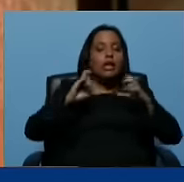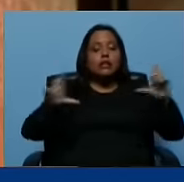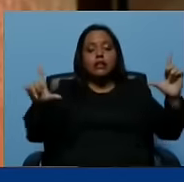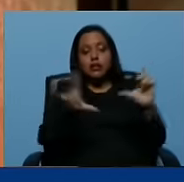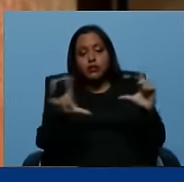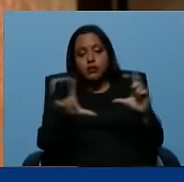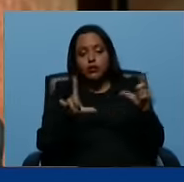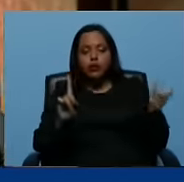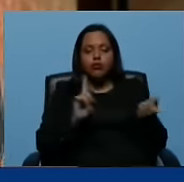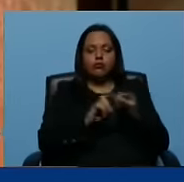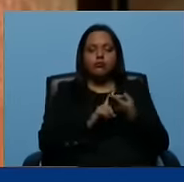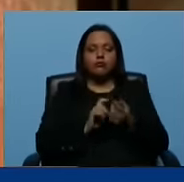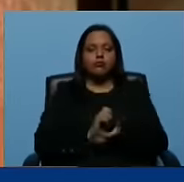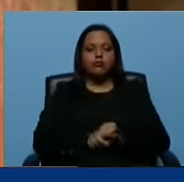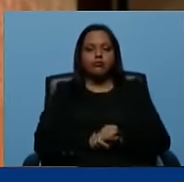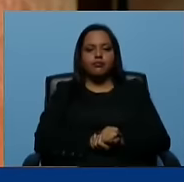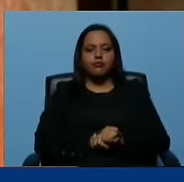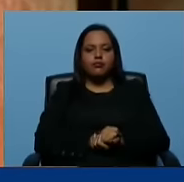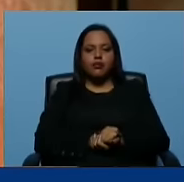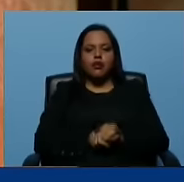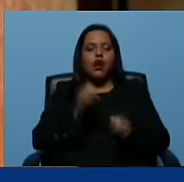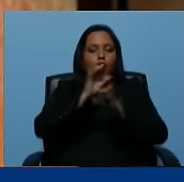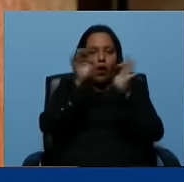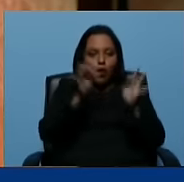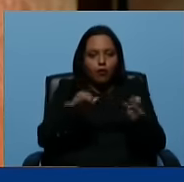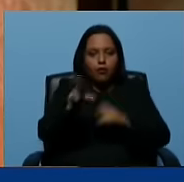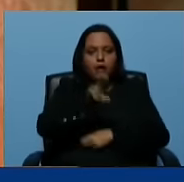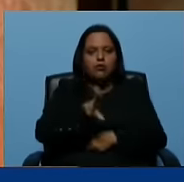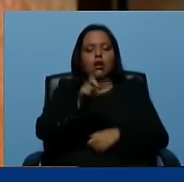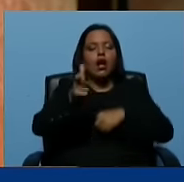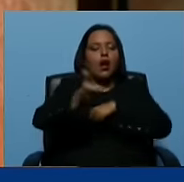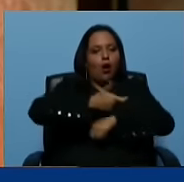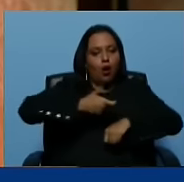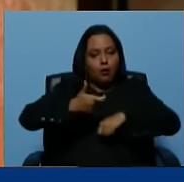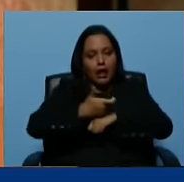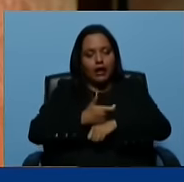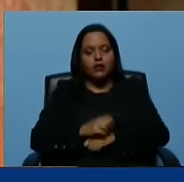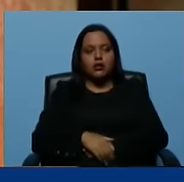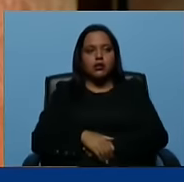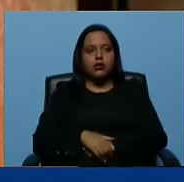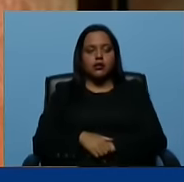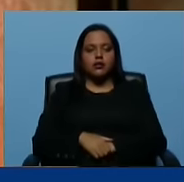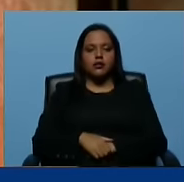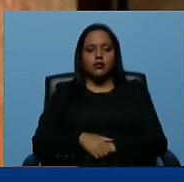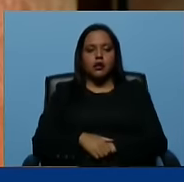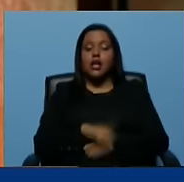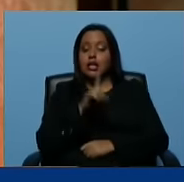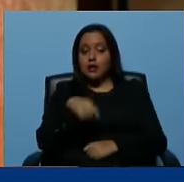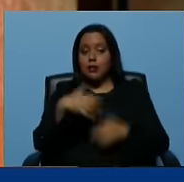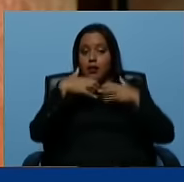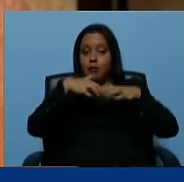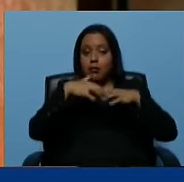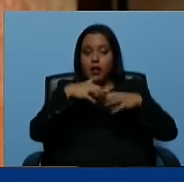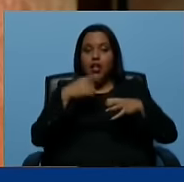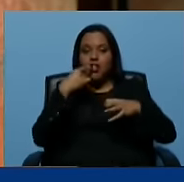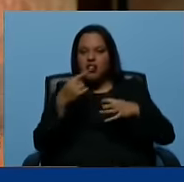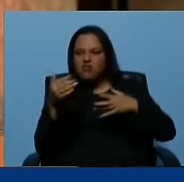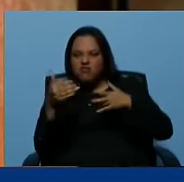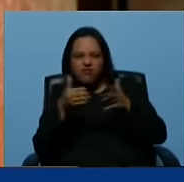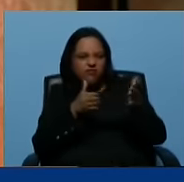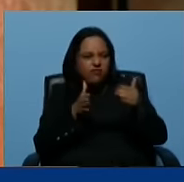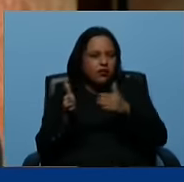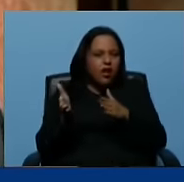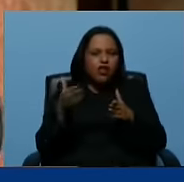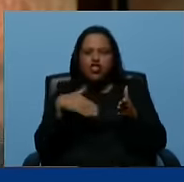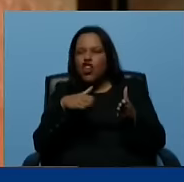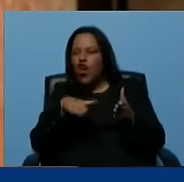televisión, es un instrumento que utilizan los gobiernos y también las empresas para determinar por dónde van los